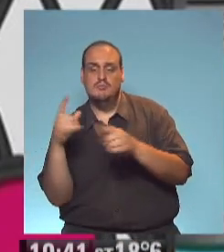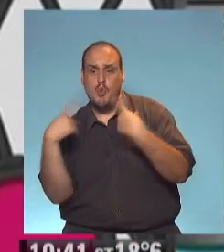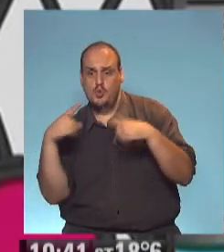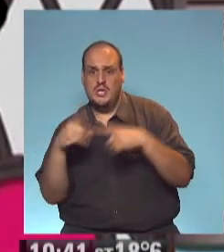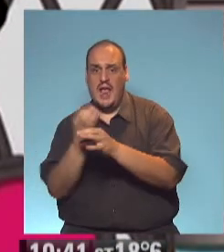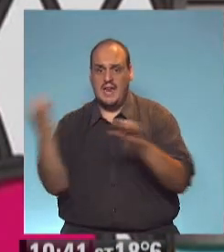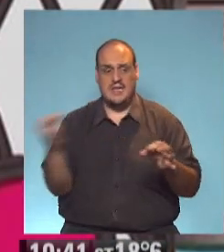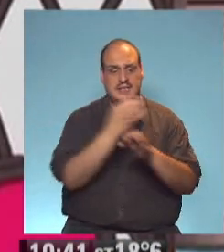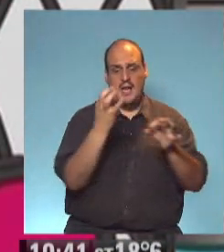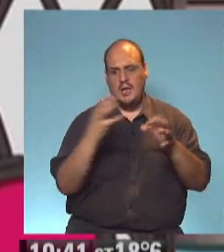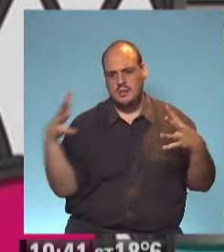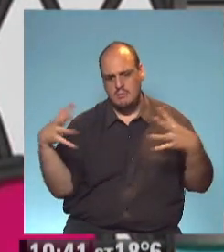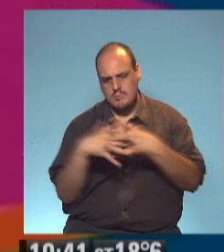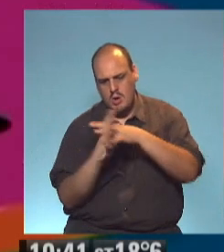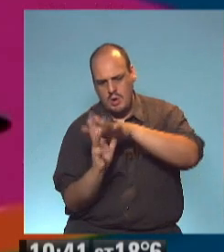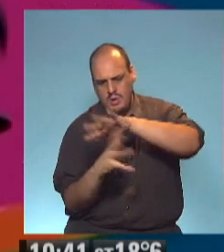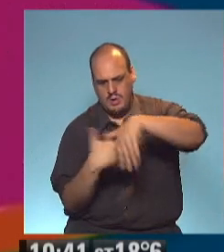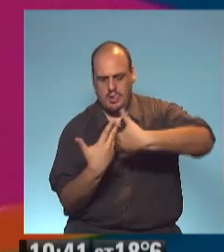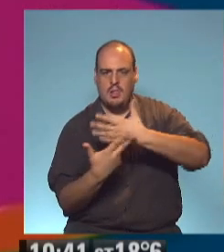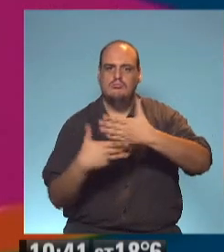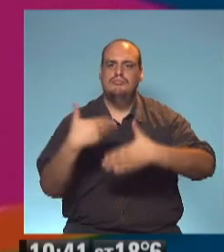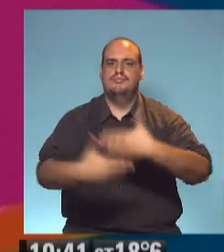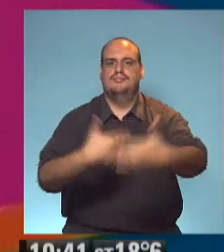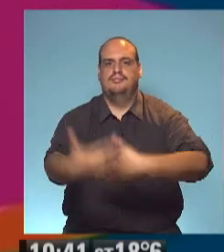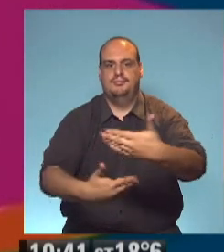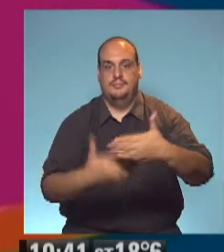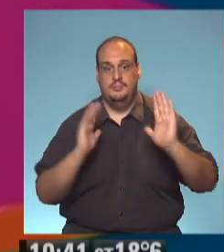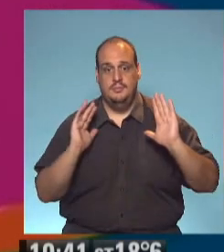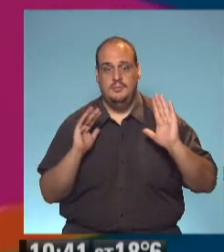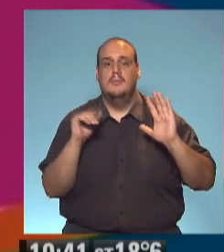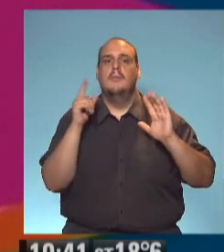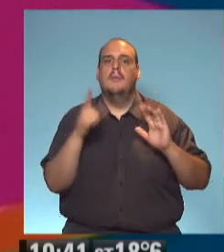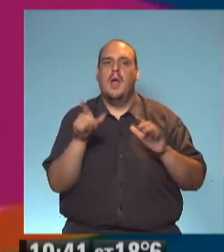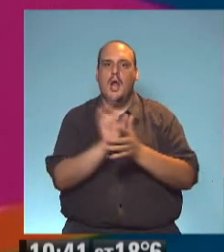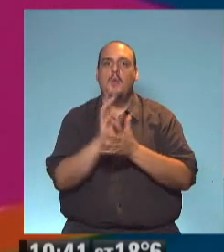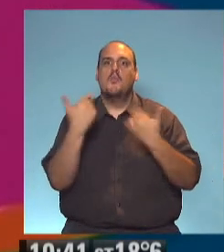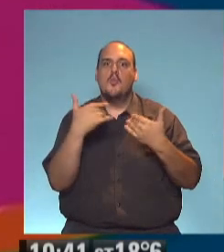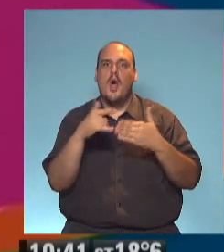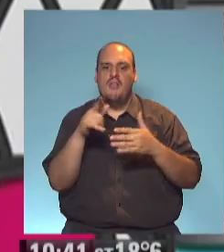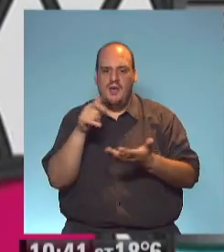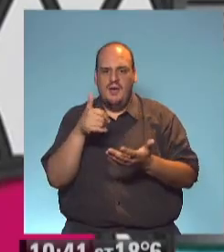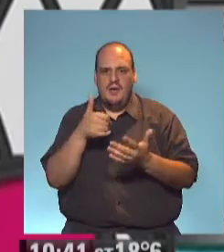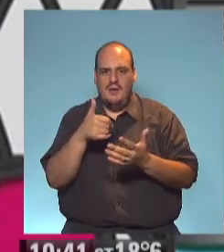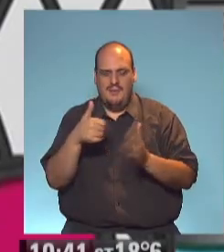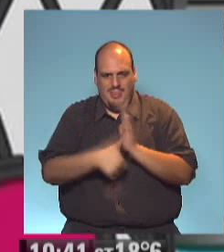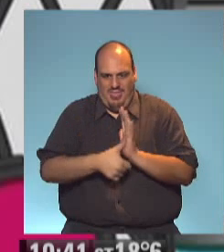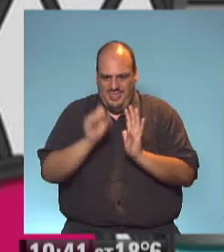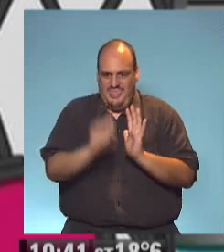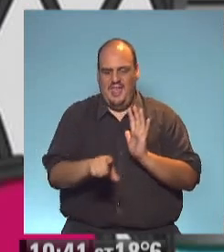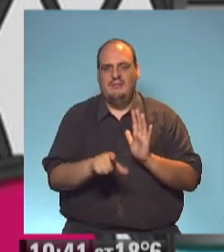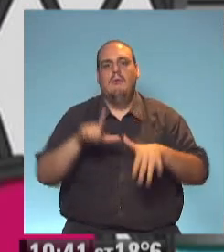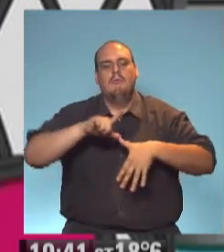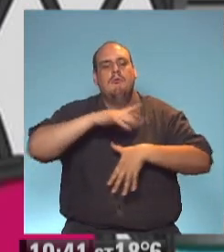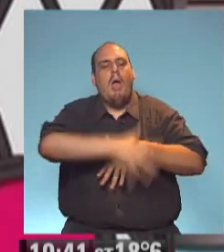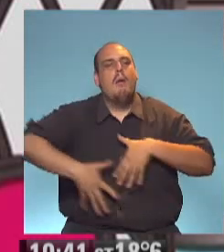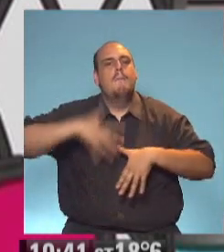música cambia y evoluciona, samba, pero tiene la capacidad de formar una identidad. Y América